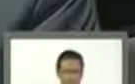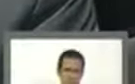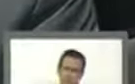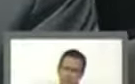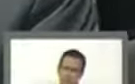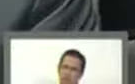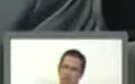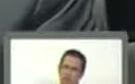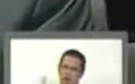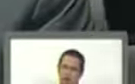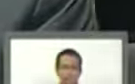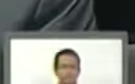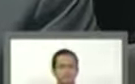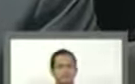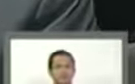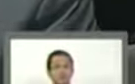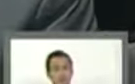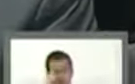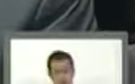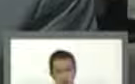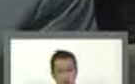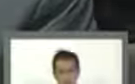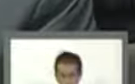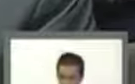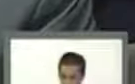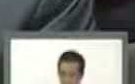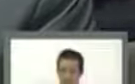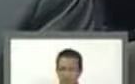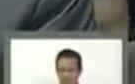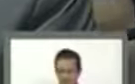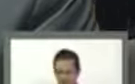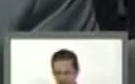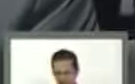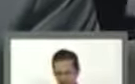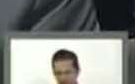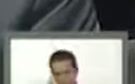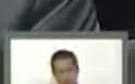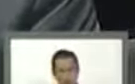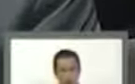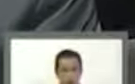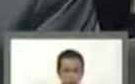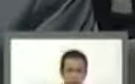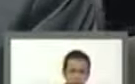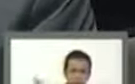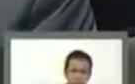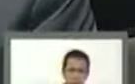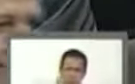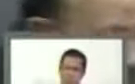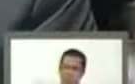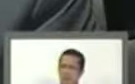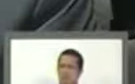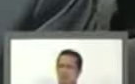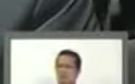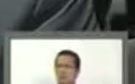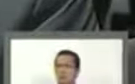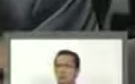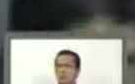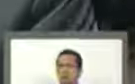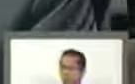gobierno federal para la reconstrucción de las viviendas, es lamentable y una burla la asignación de 120 mil pesos porque